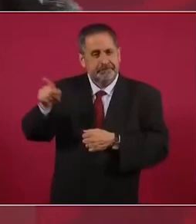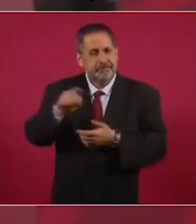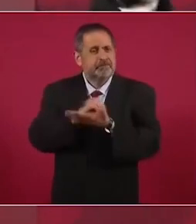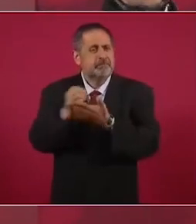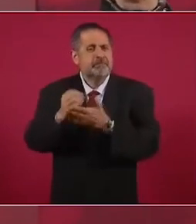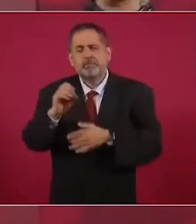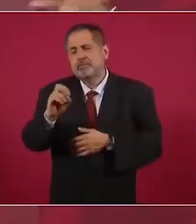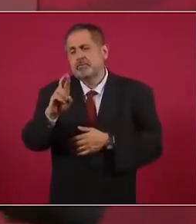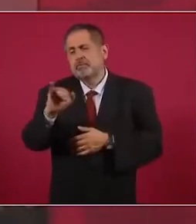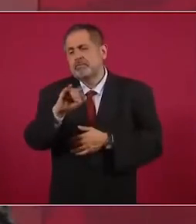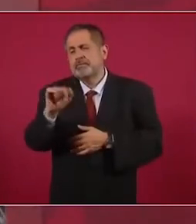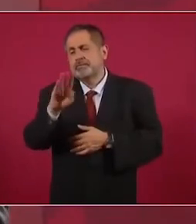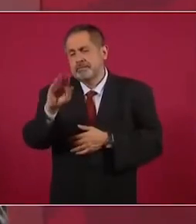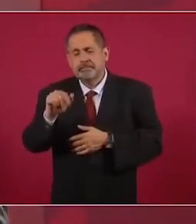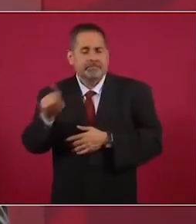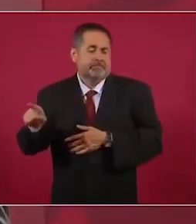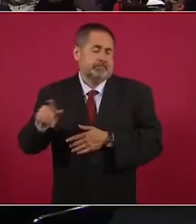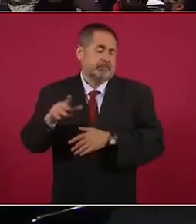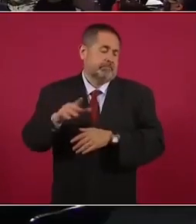nota